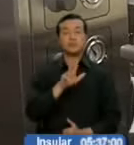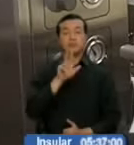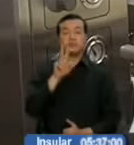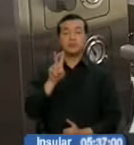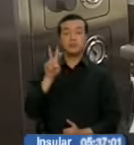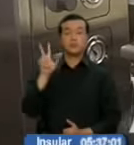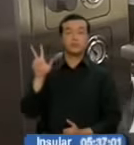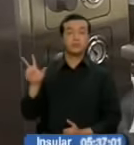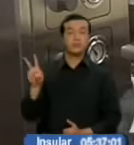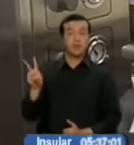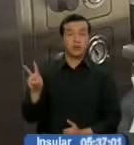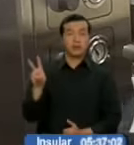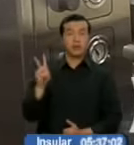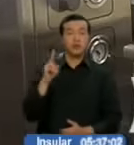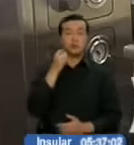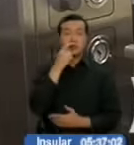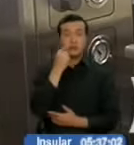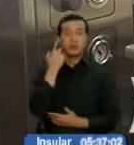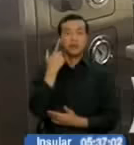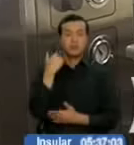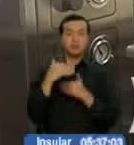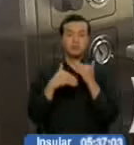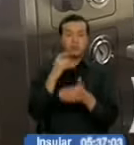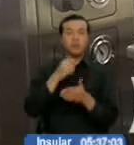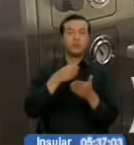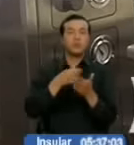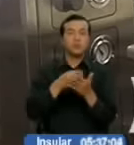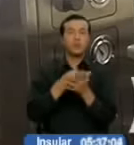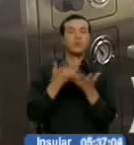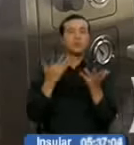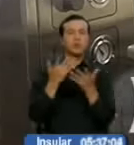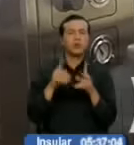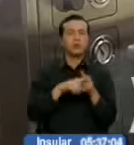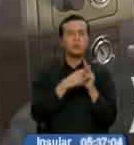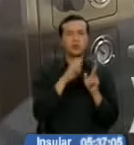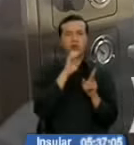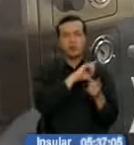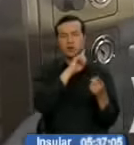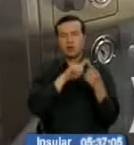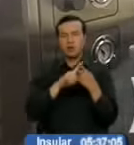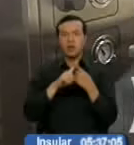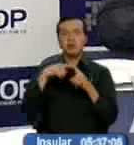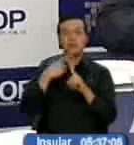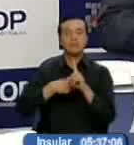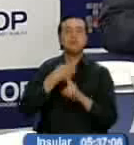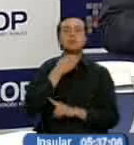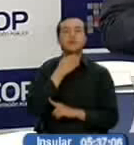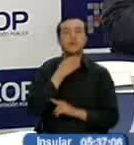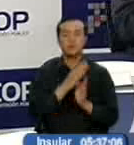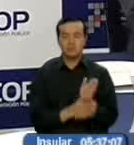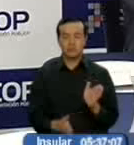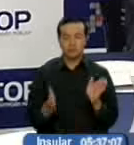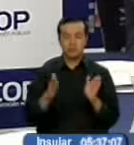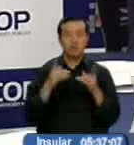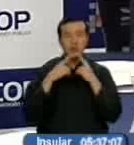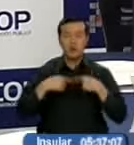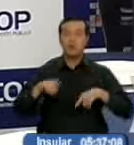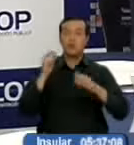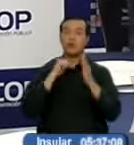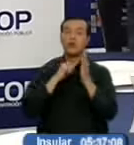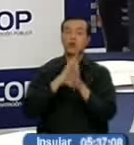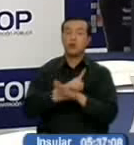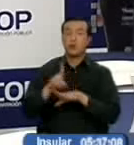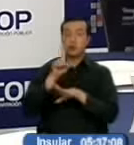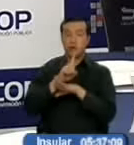322 medicamentos fueron adjudicados en el proceso de subasta inversa que inició en enero y concluyó este mes. Así lo manifestó el director del Servicio